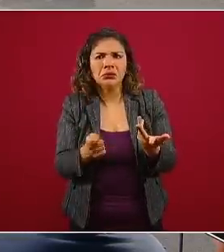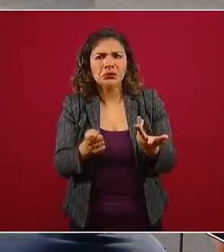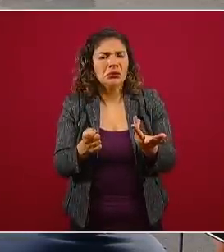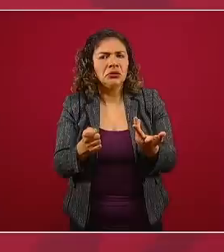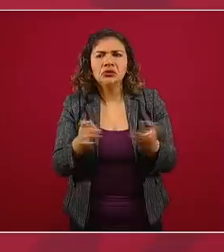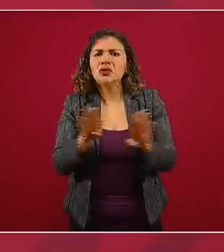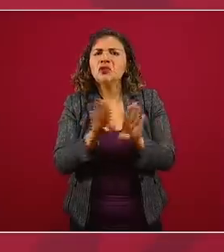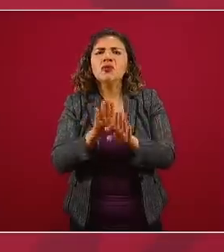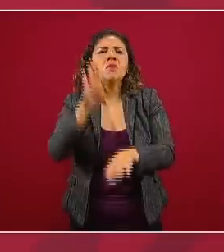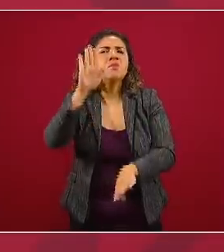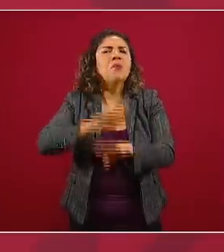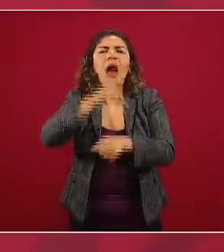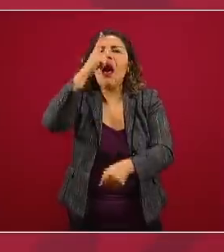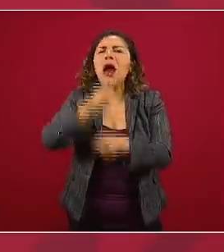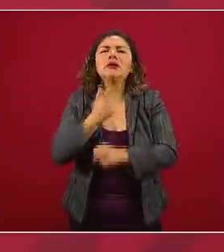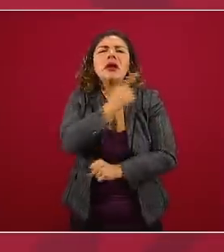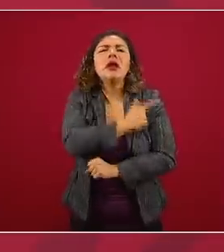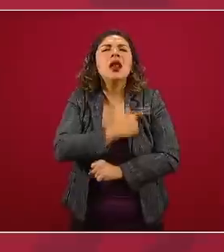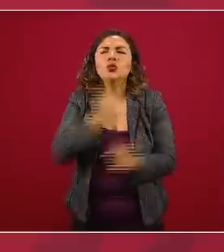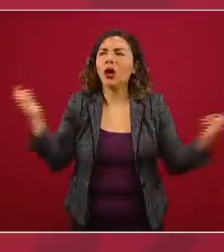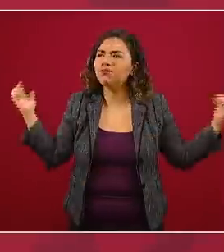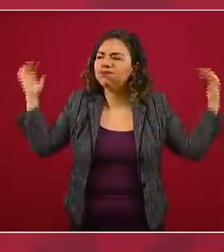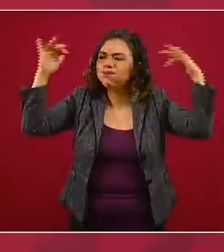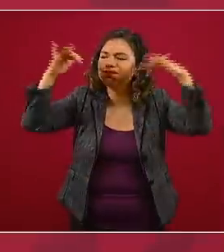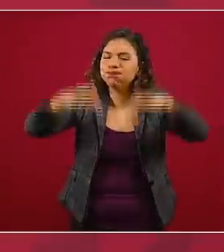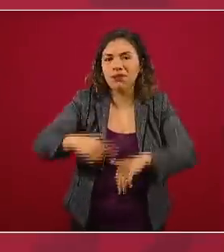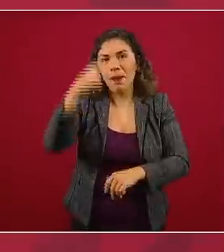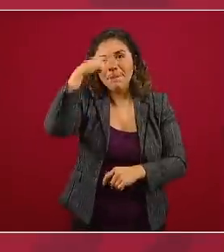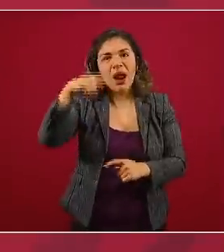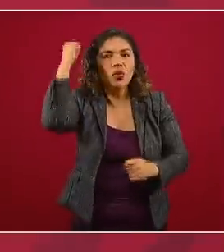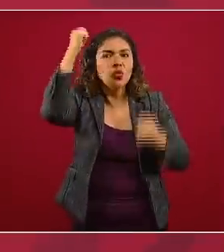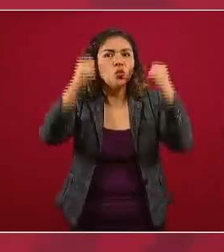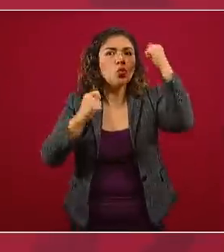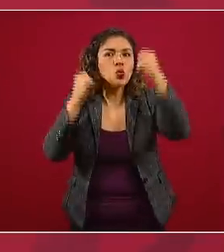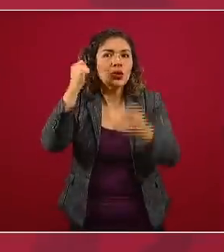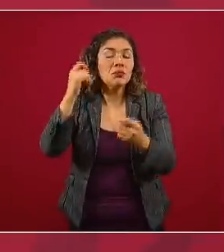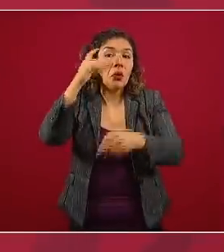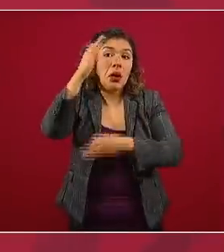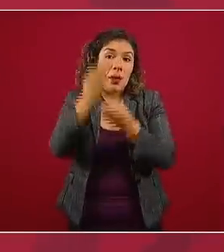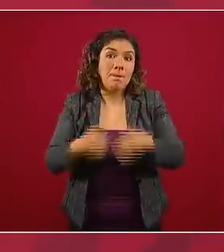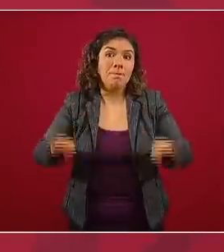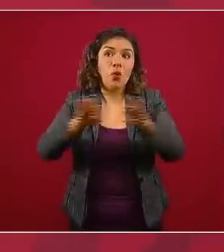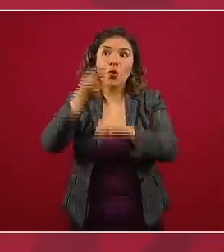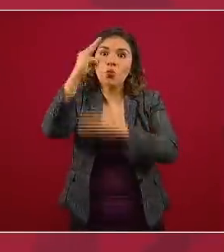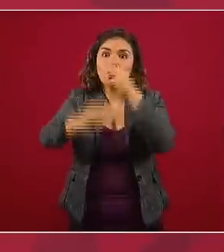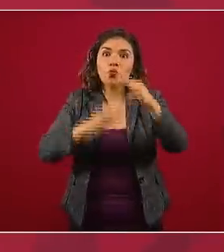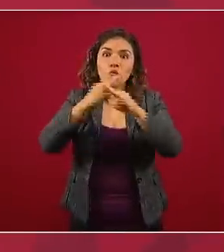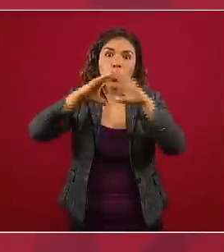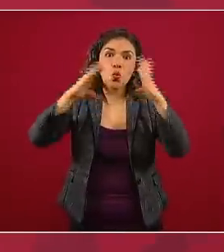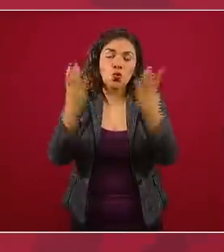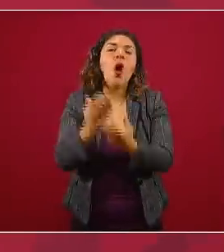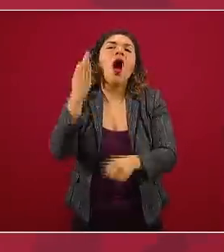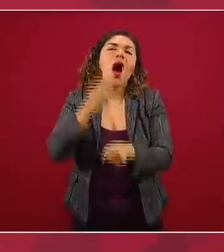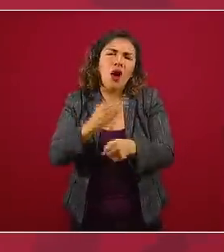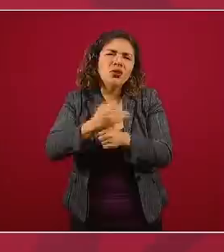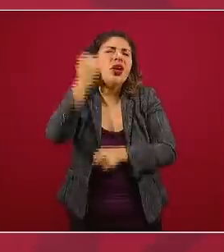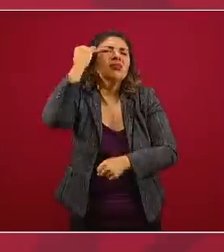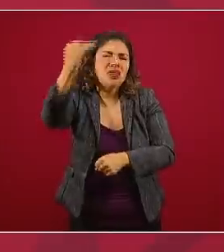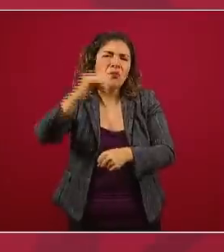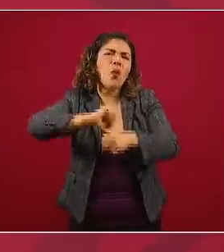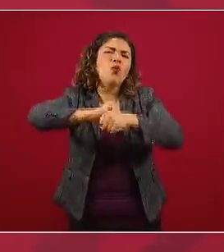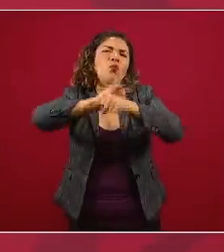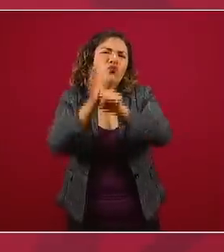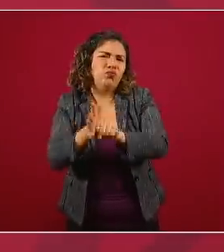destinos turísticos más importantes del mundo ahora por la pandemia